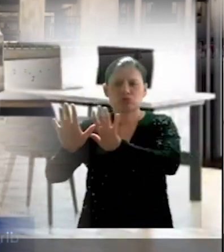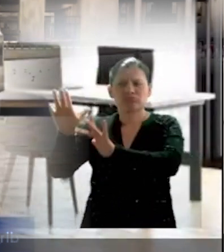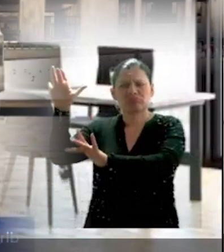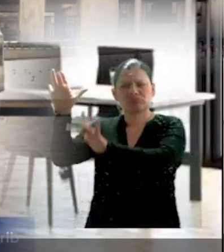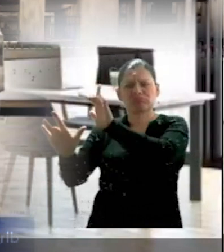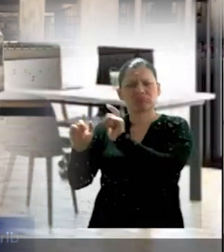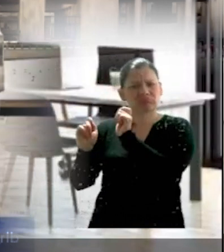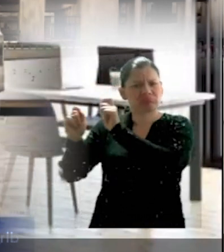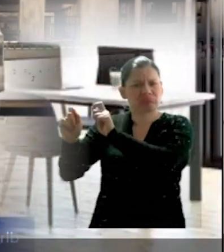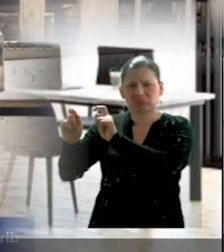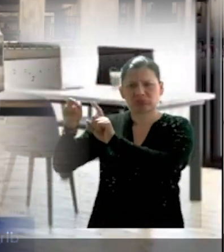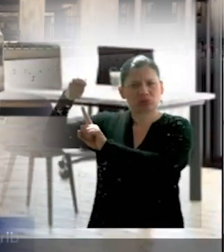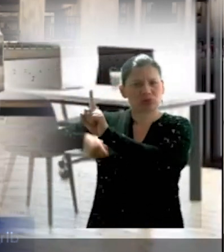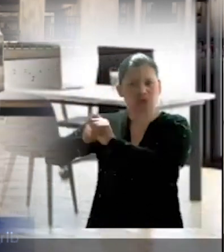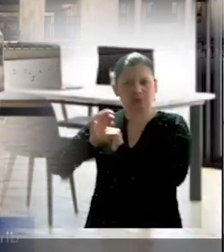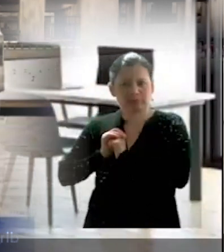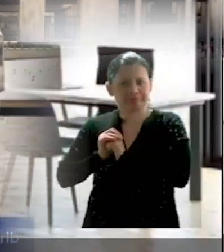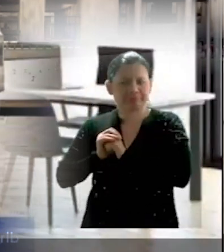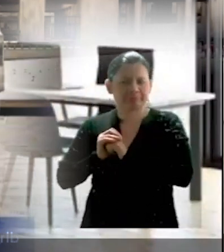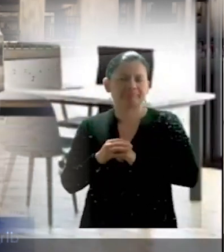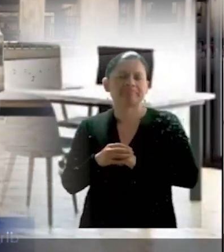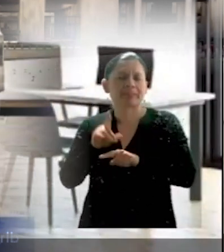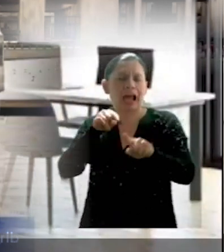en ese sentido. Y